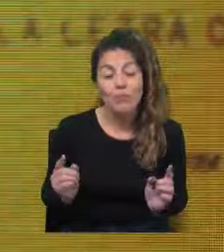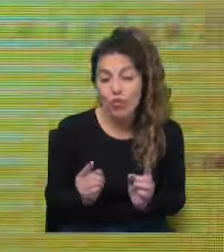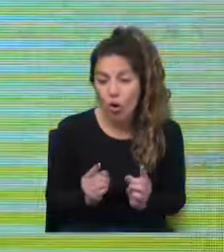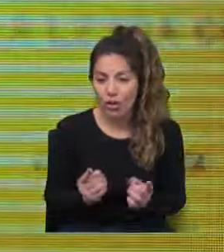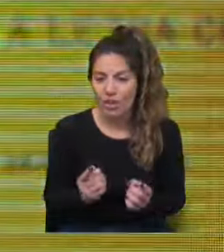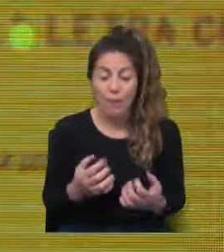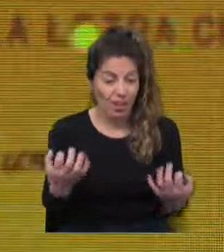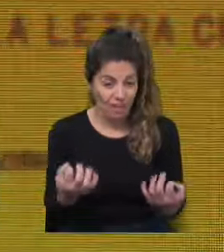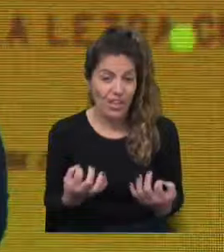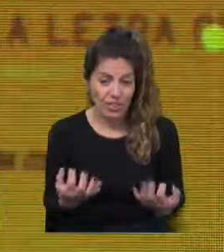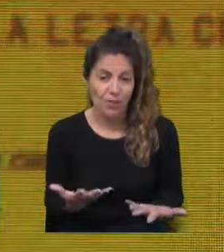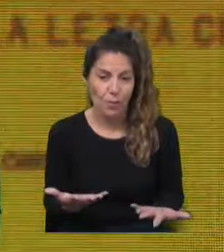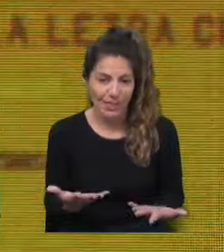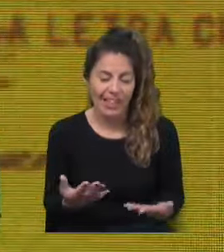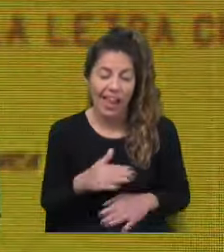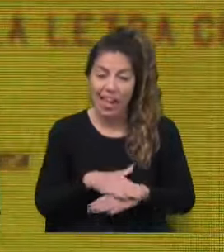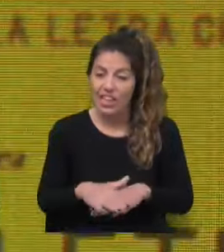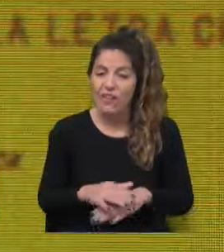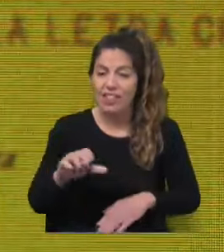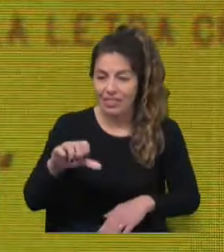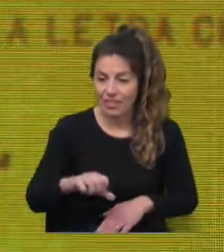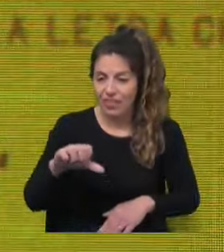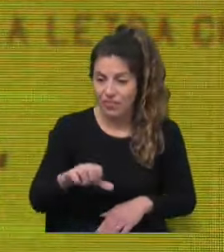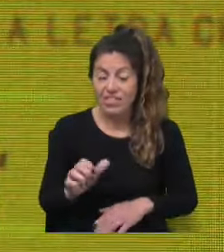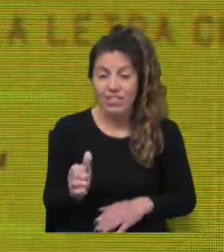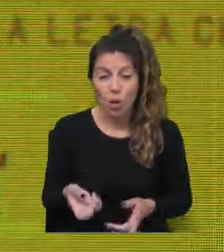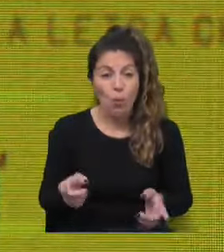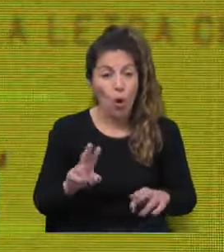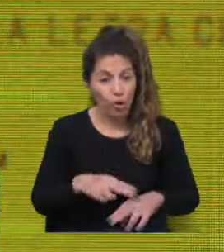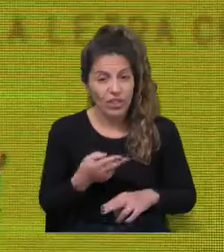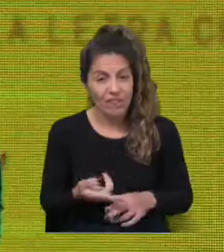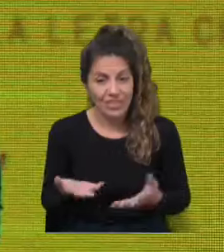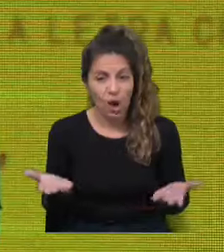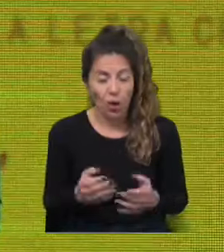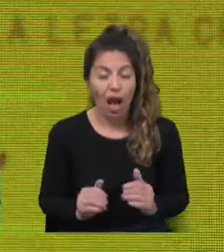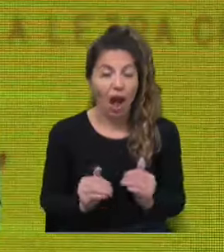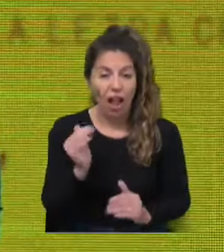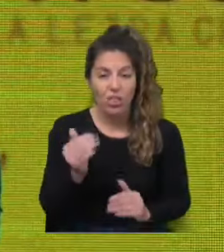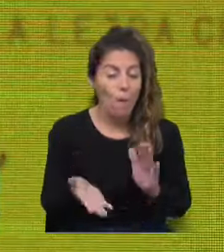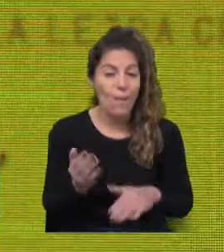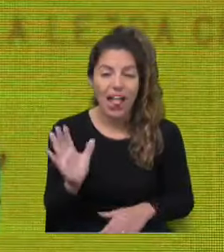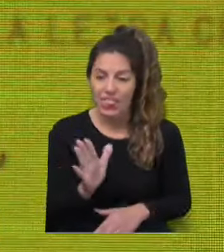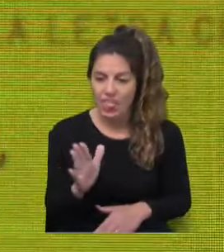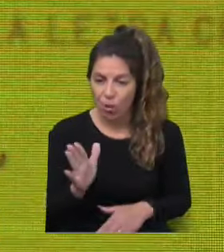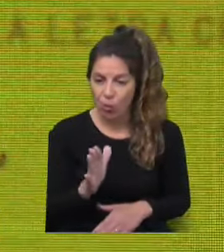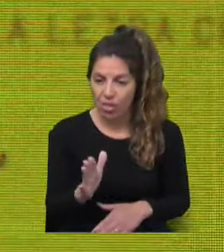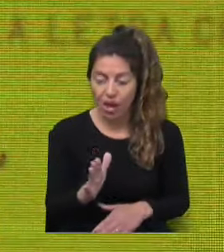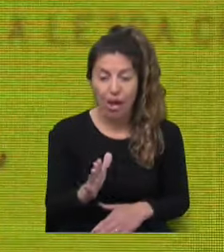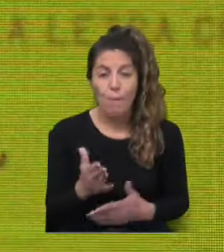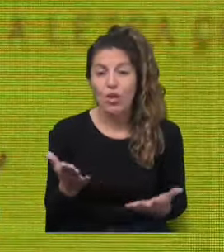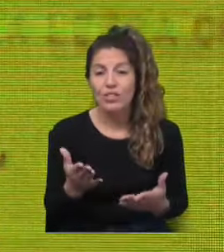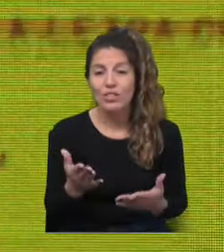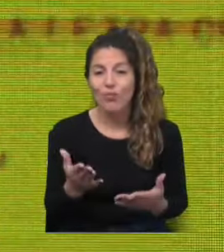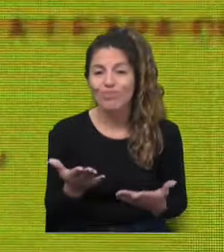porque efectivamente el nivel de déficit vuelve a quedar alto, con más deuda, y por lo tanto la